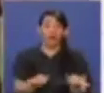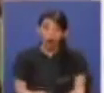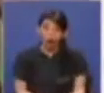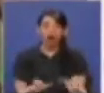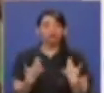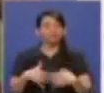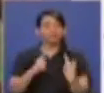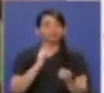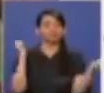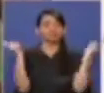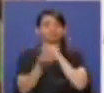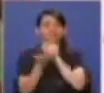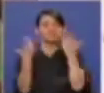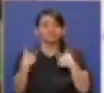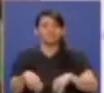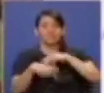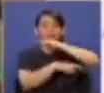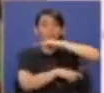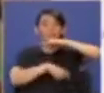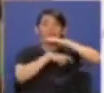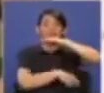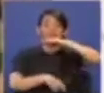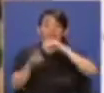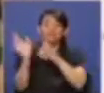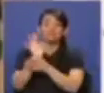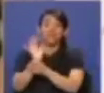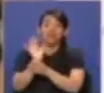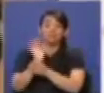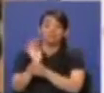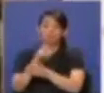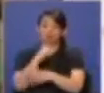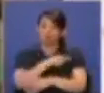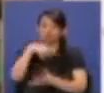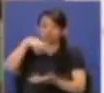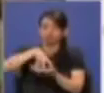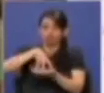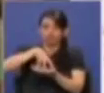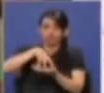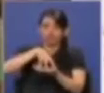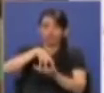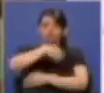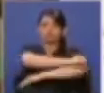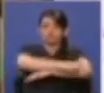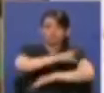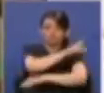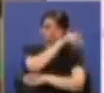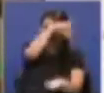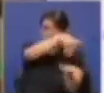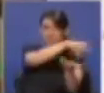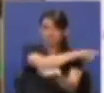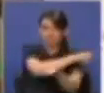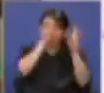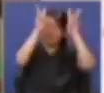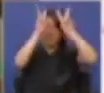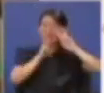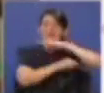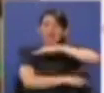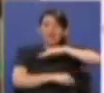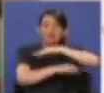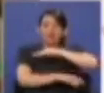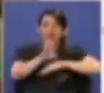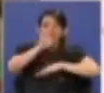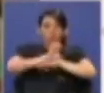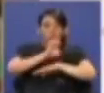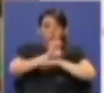haciendo eso en la minería, en Zamora, que es la provincia, el centro minero del Ecuador, donde afortunadamente